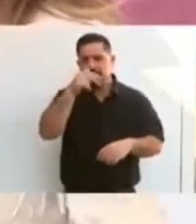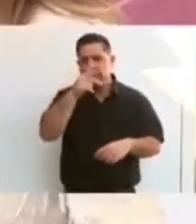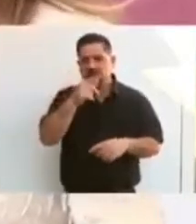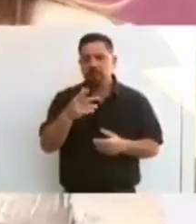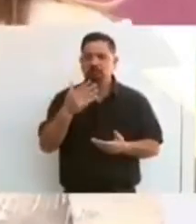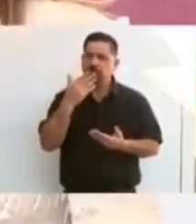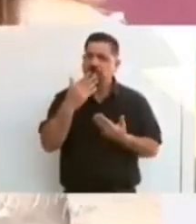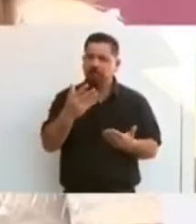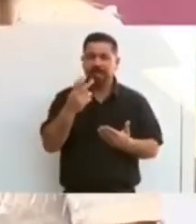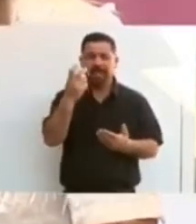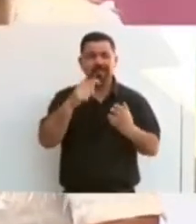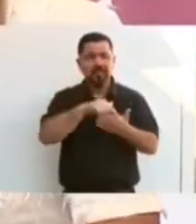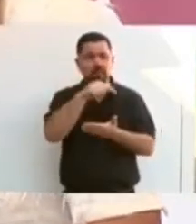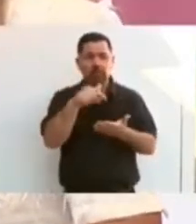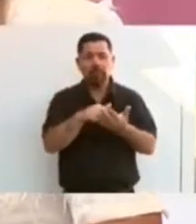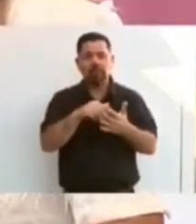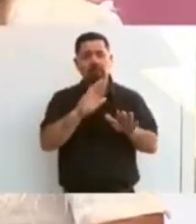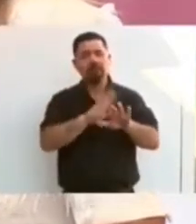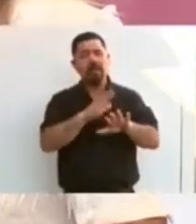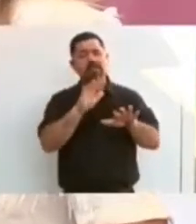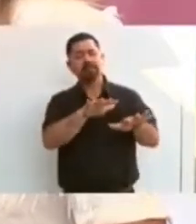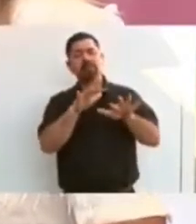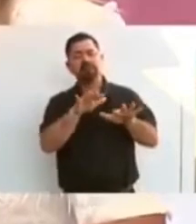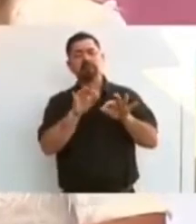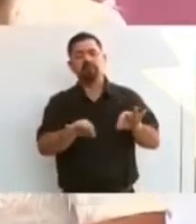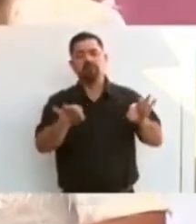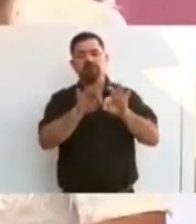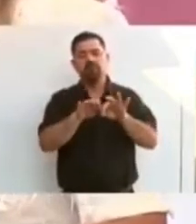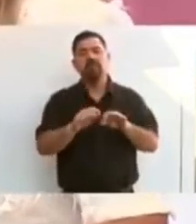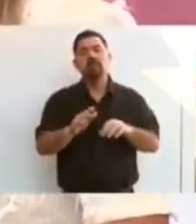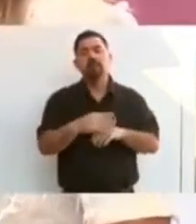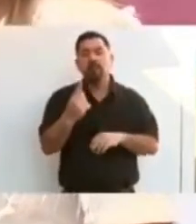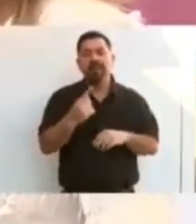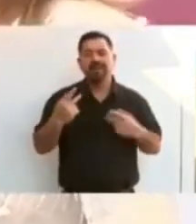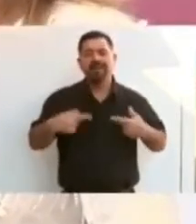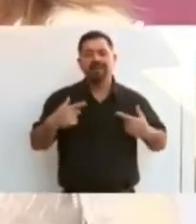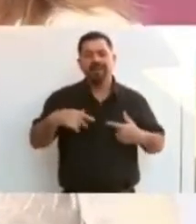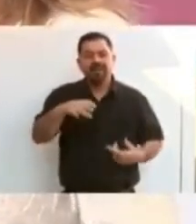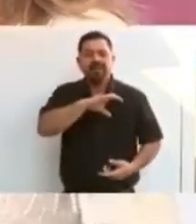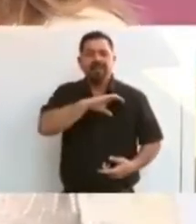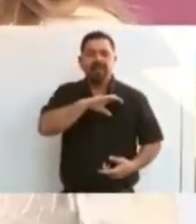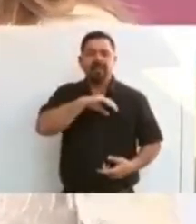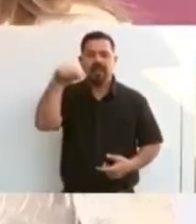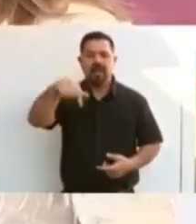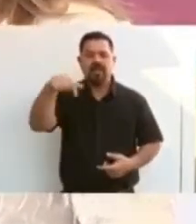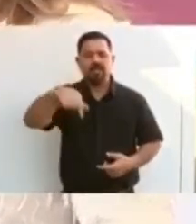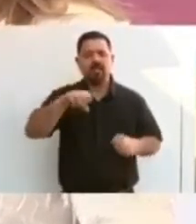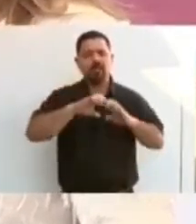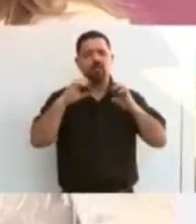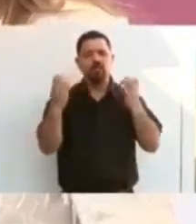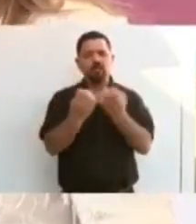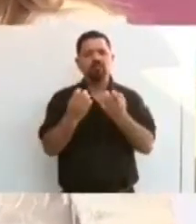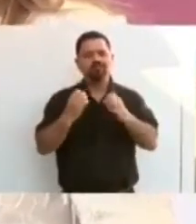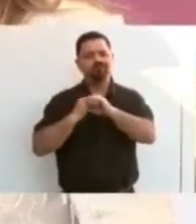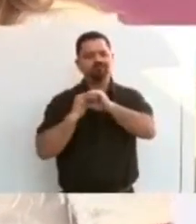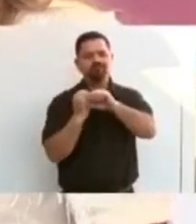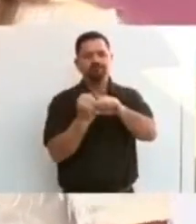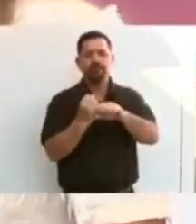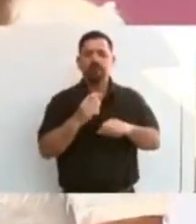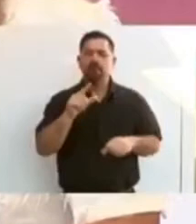lugar emblemático, es un lugar que la gente quiere mucho, el estadio Héctor Espino. Sabemos que seguirán la gente haciendo